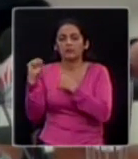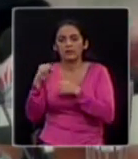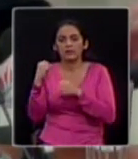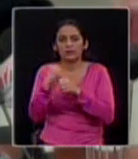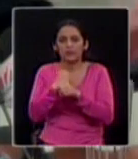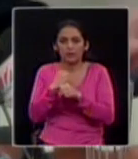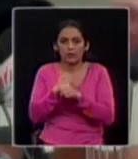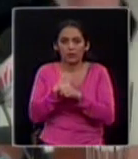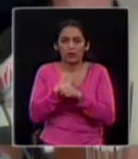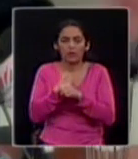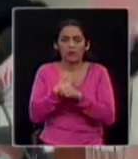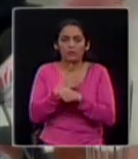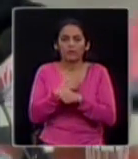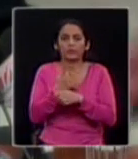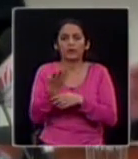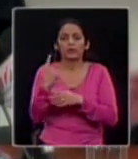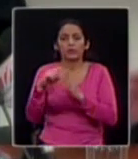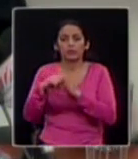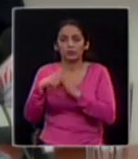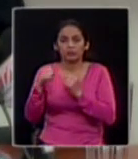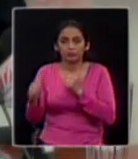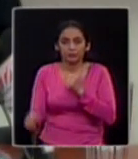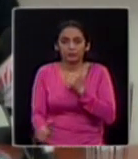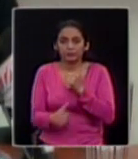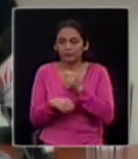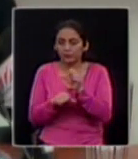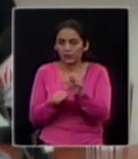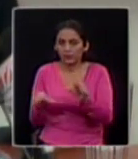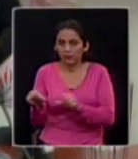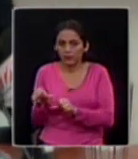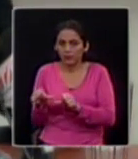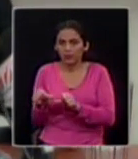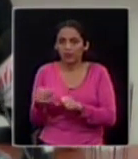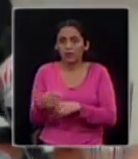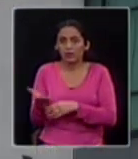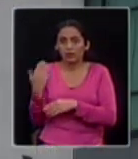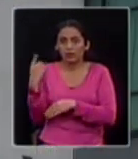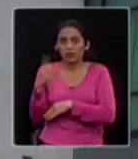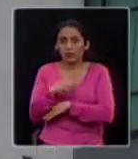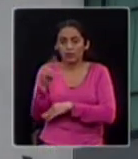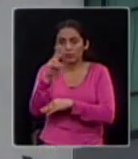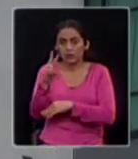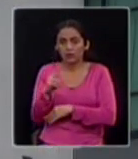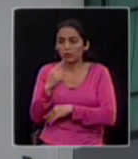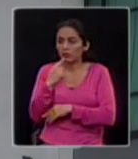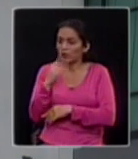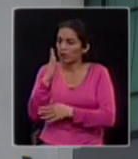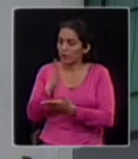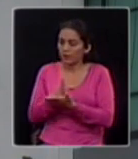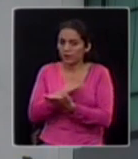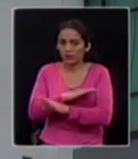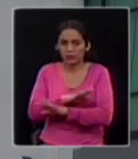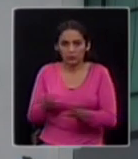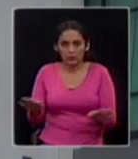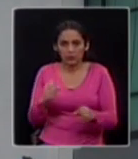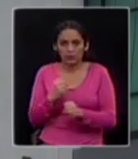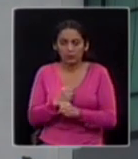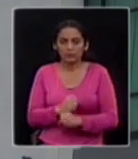contralora, de subcontralora administrativa. Yo la cesé el día viernes. Santiago Villasañay, Telerama Noticias.